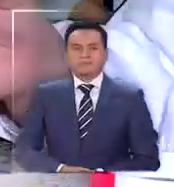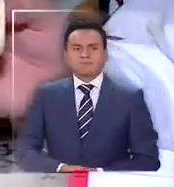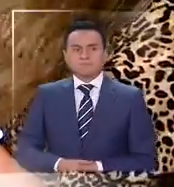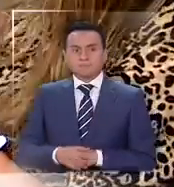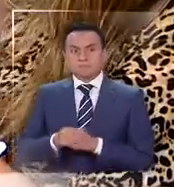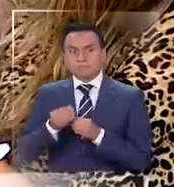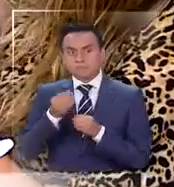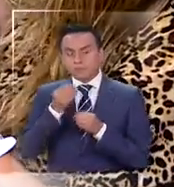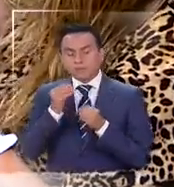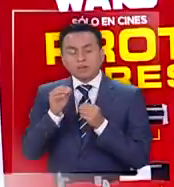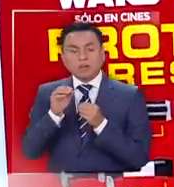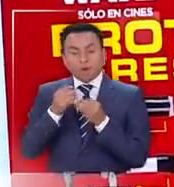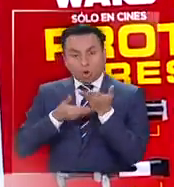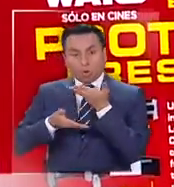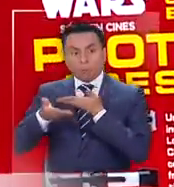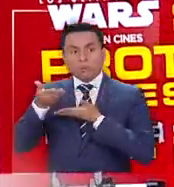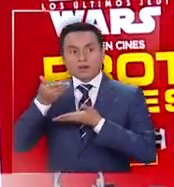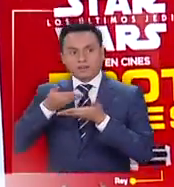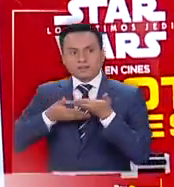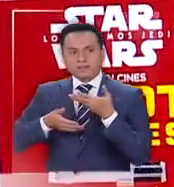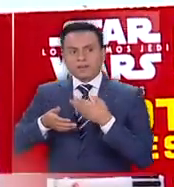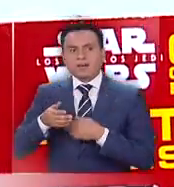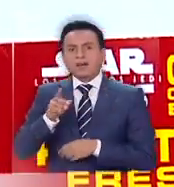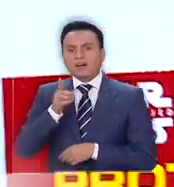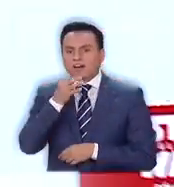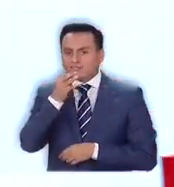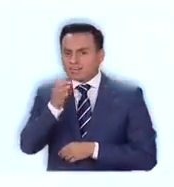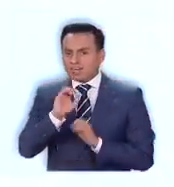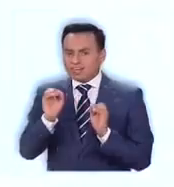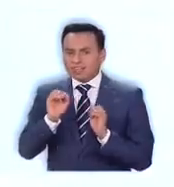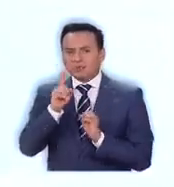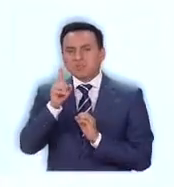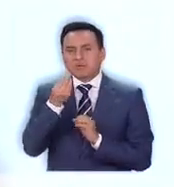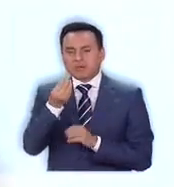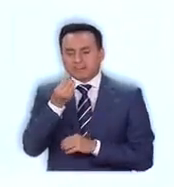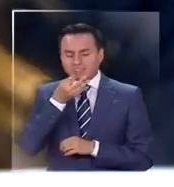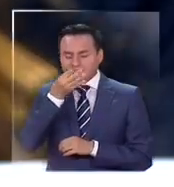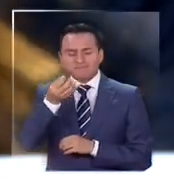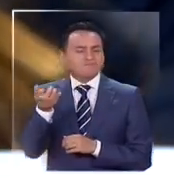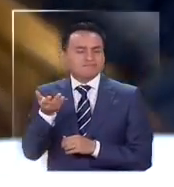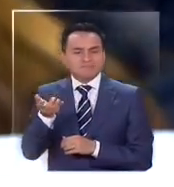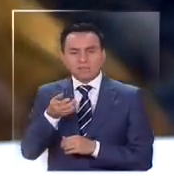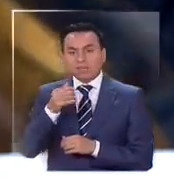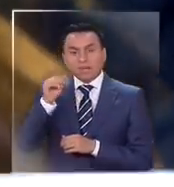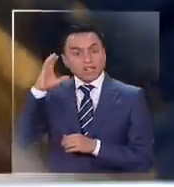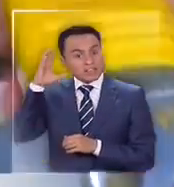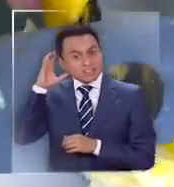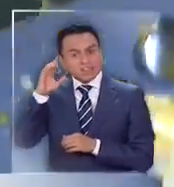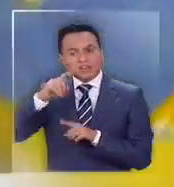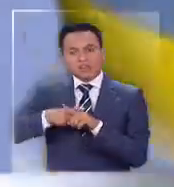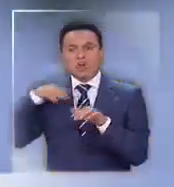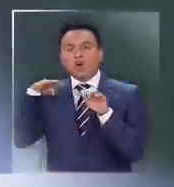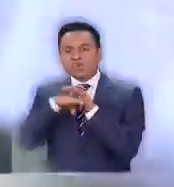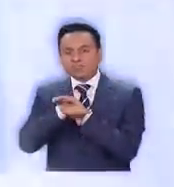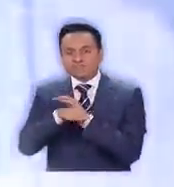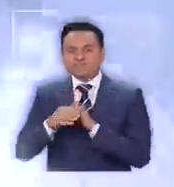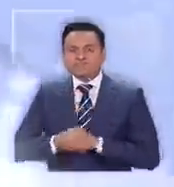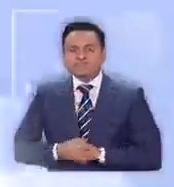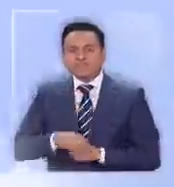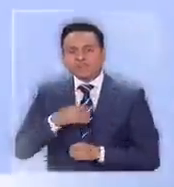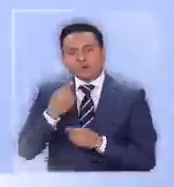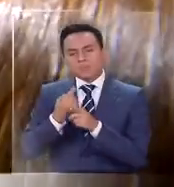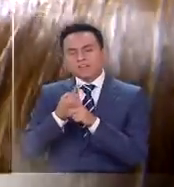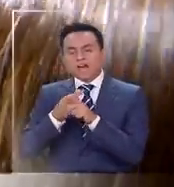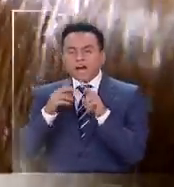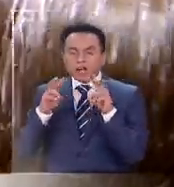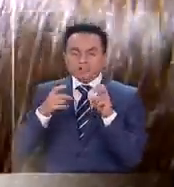con tomate? Comparten. Ah, no te he contado nada, una buena. ¿Qué? Alexis Sánchez volvió a hacer goles. Donde tratamos de conversar